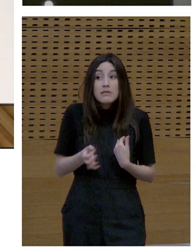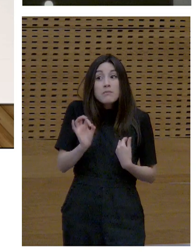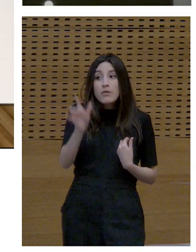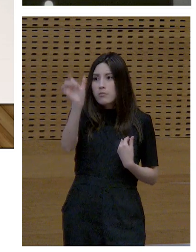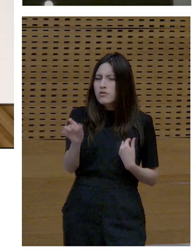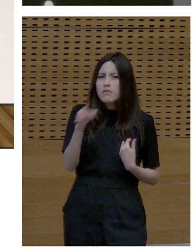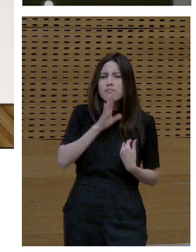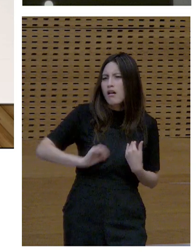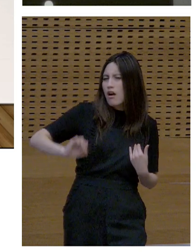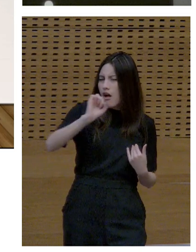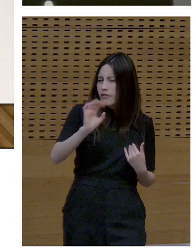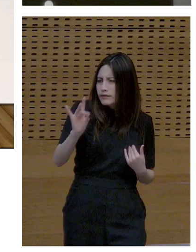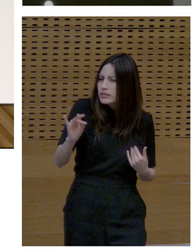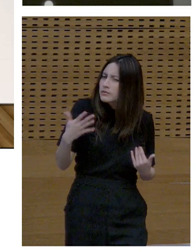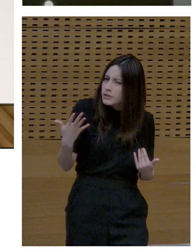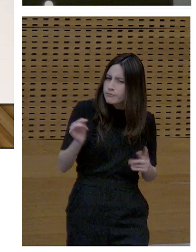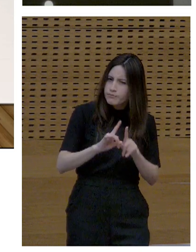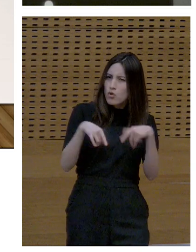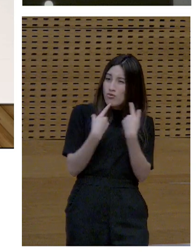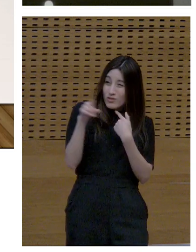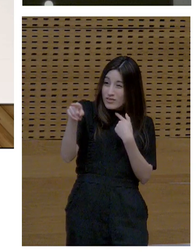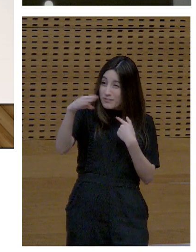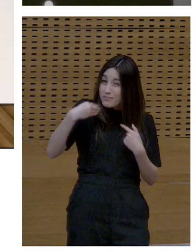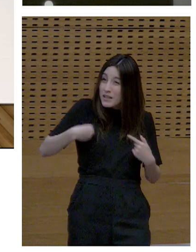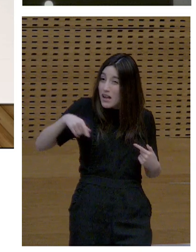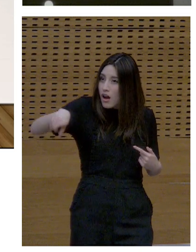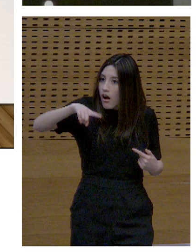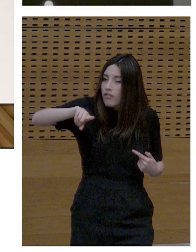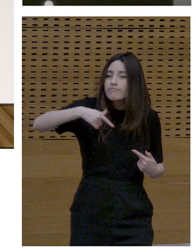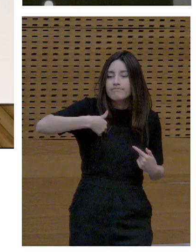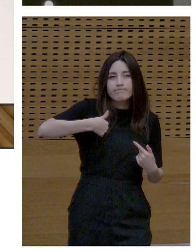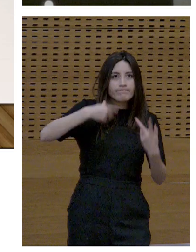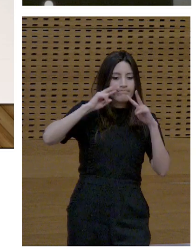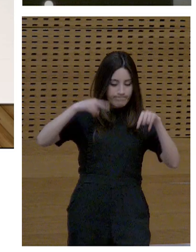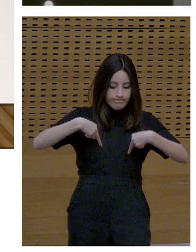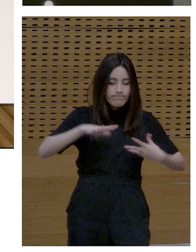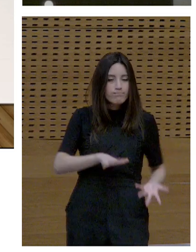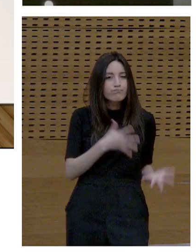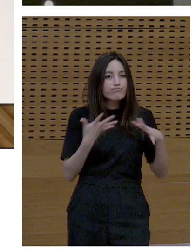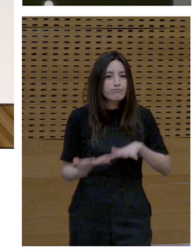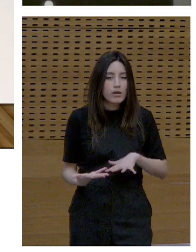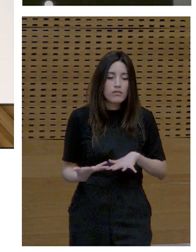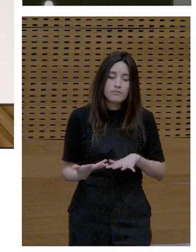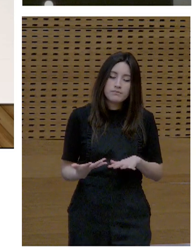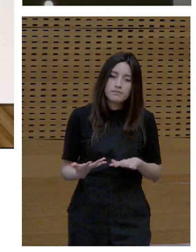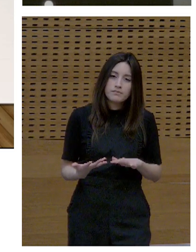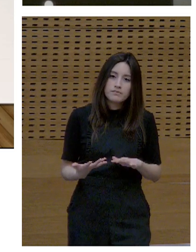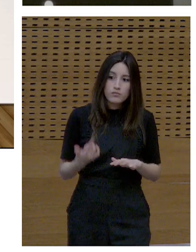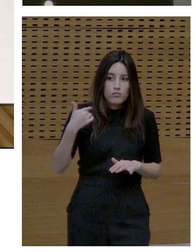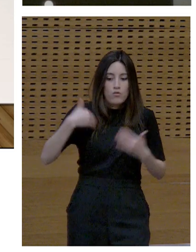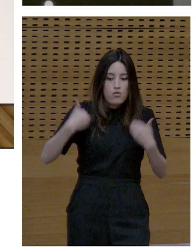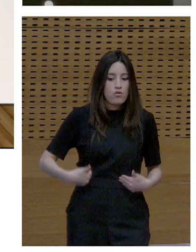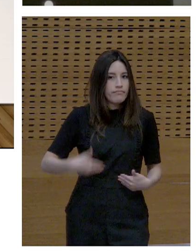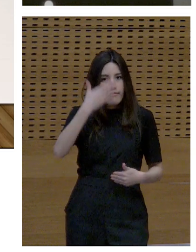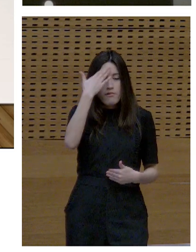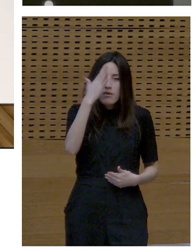bueno, pues también nos la tendremos que aplicar nosotros. Yo la primera, o sea, bueno, pues hay que